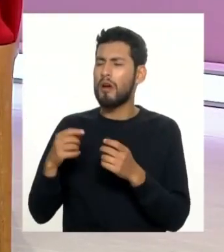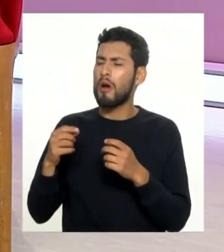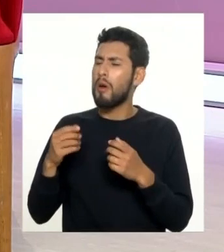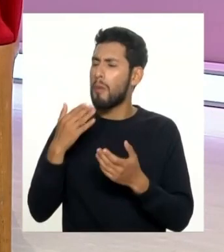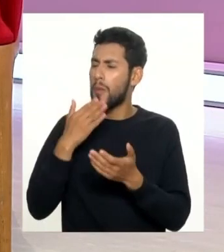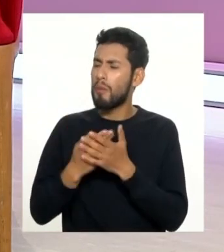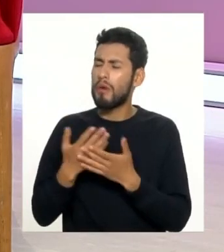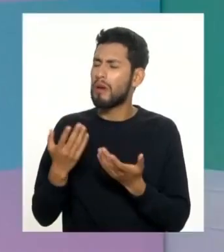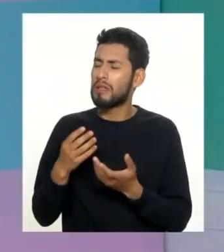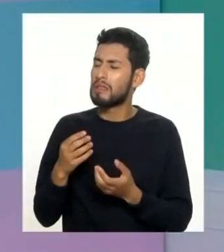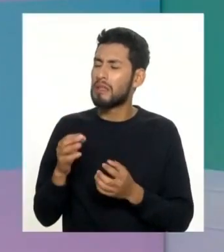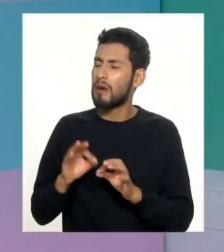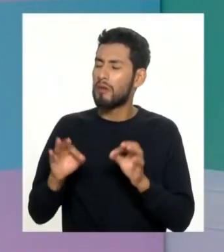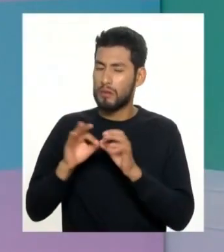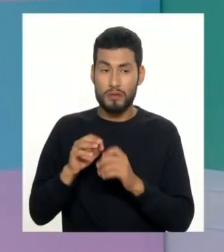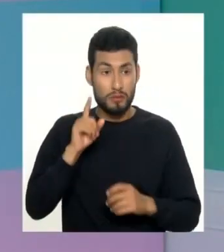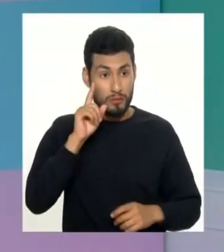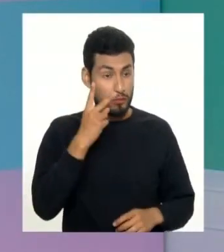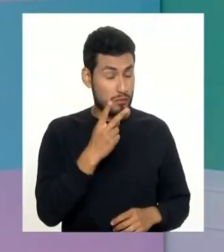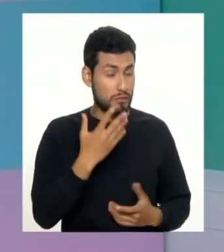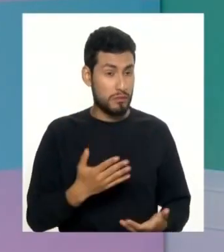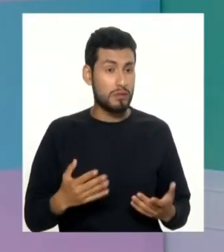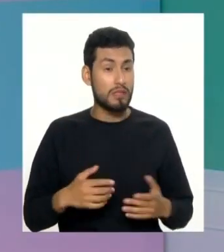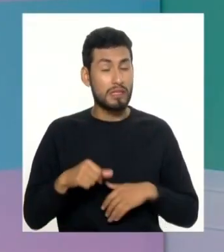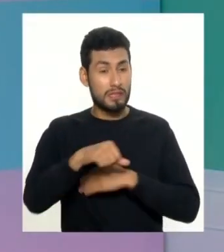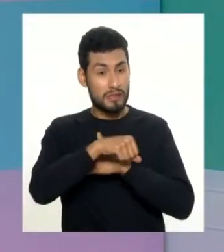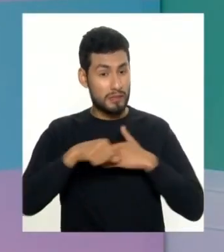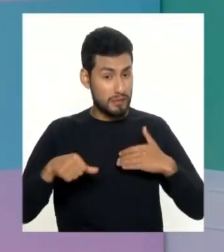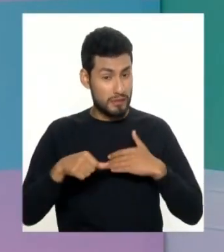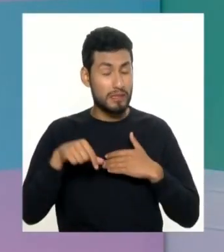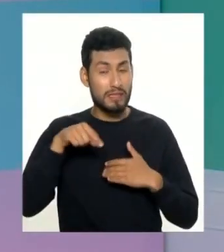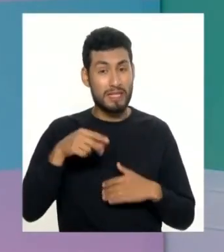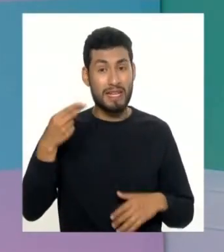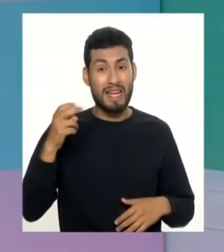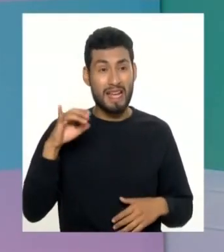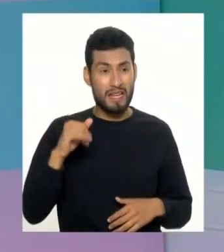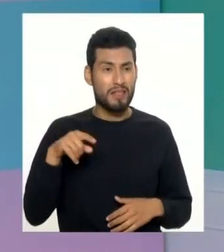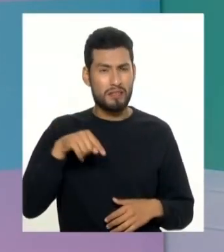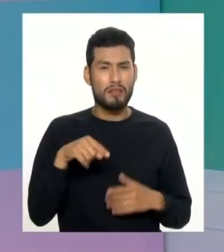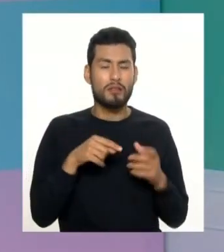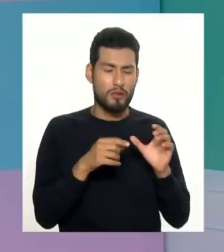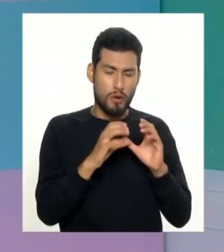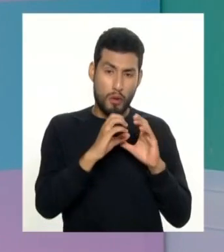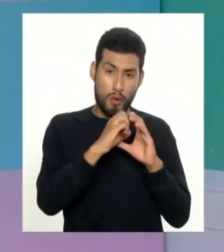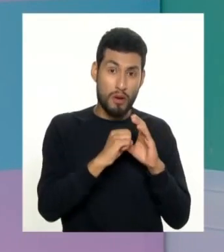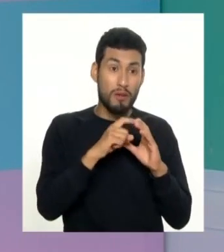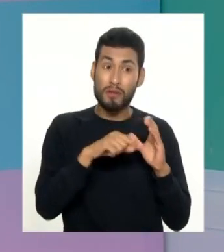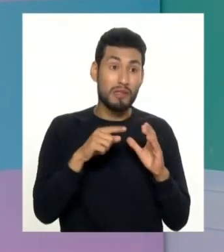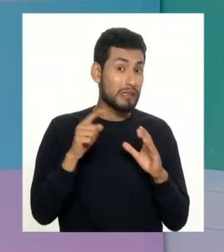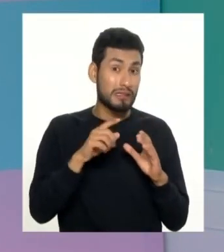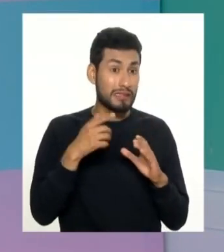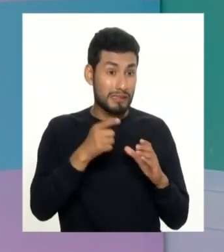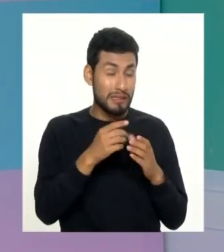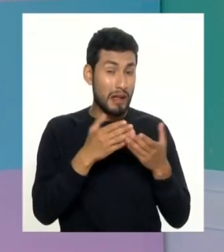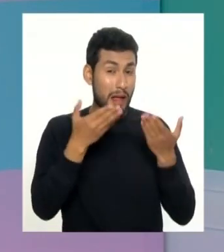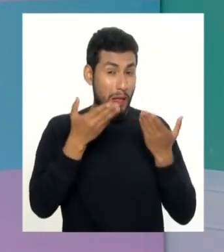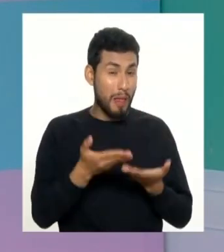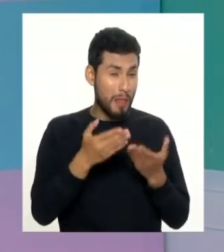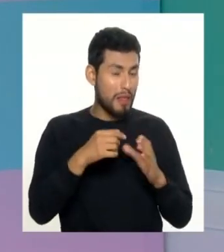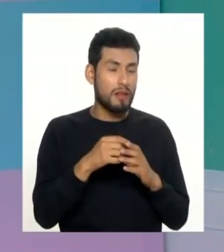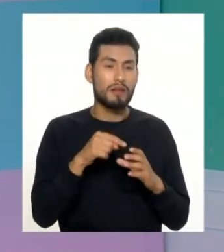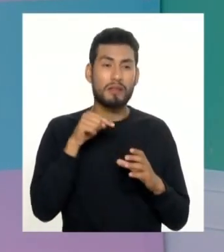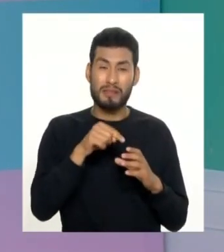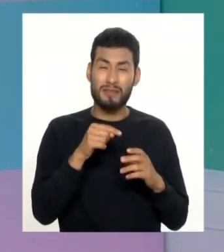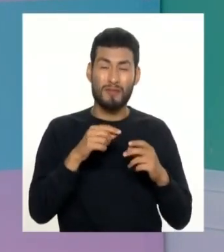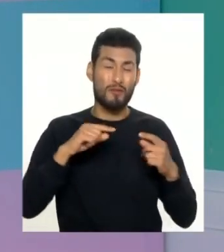esto? Ya. Dos cosas. Primero, la cirugía de la hernia es descomprimir el nervio, pero cuando falla la función de carga de peso, que es